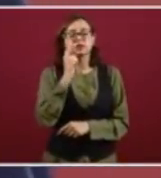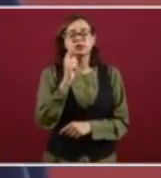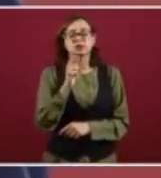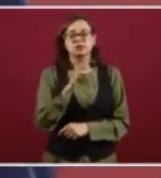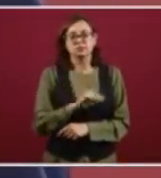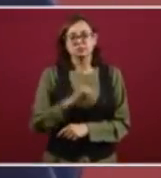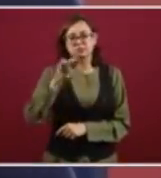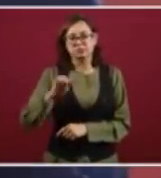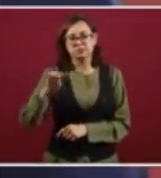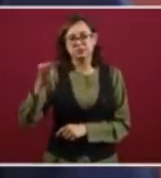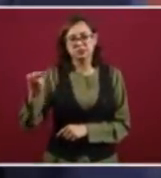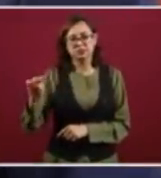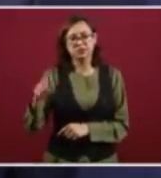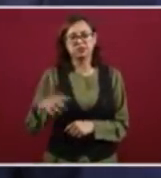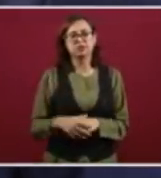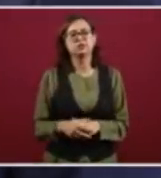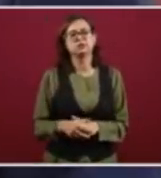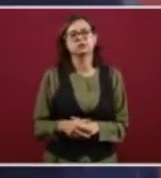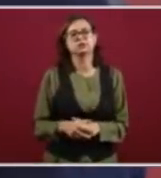Michoacán,